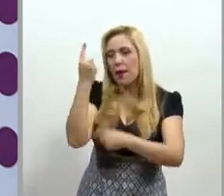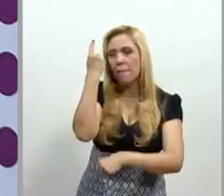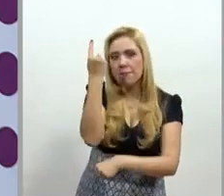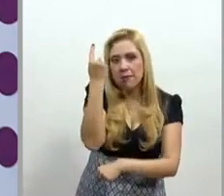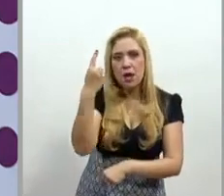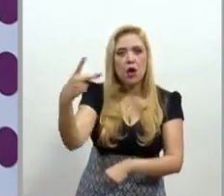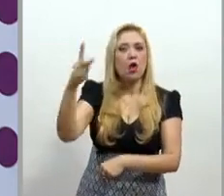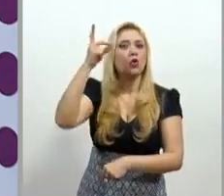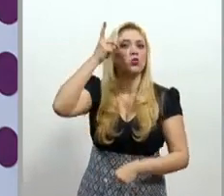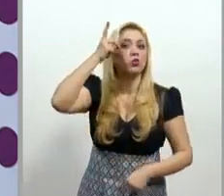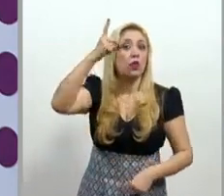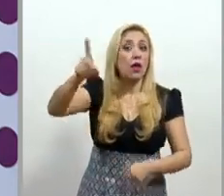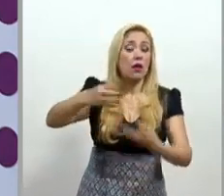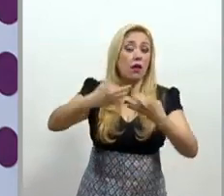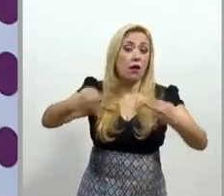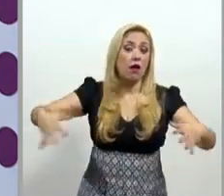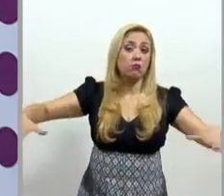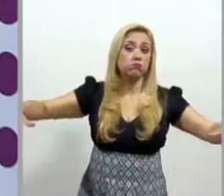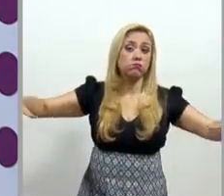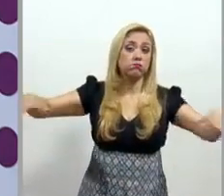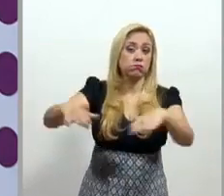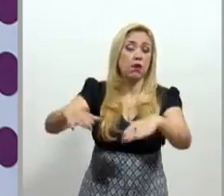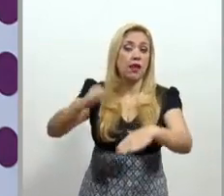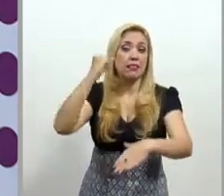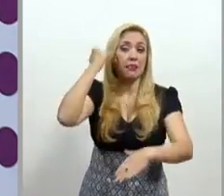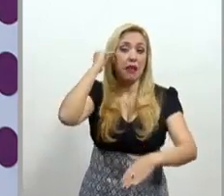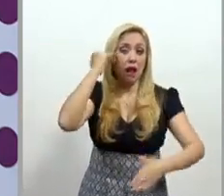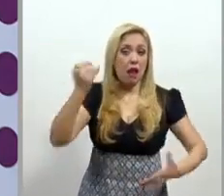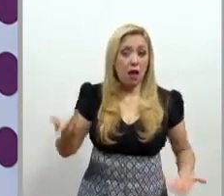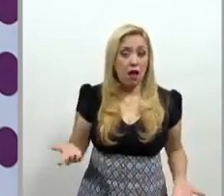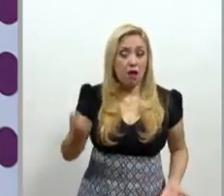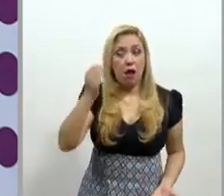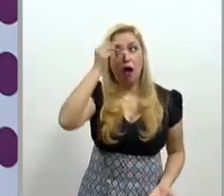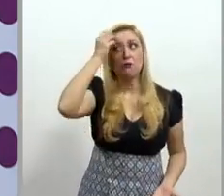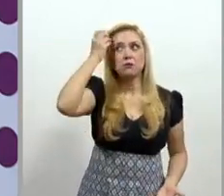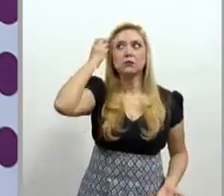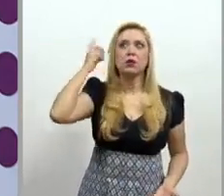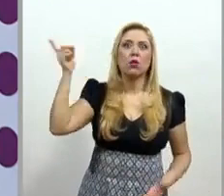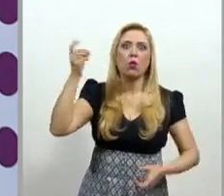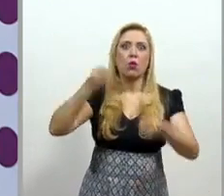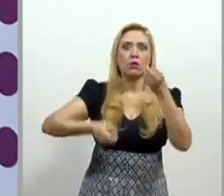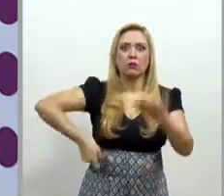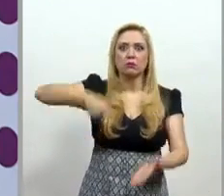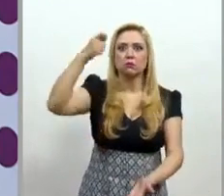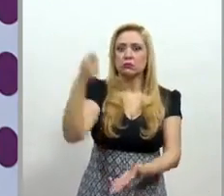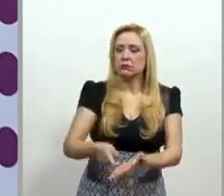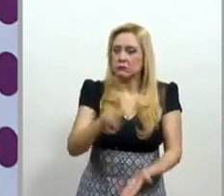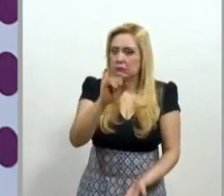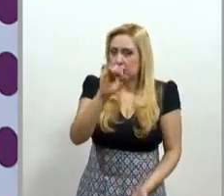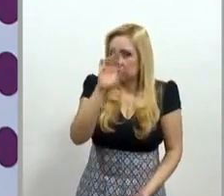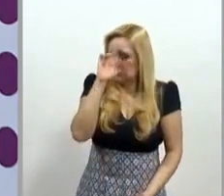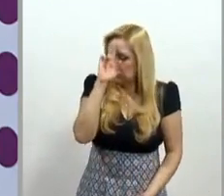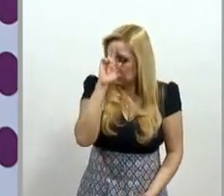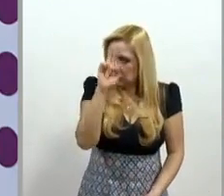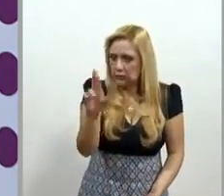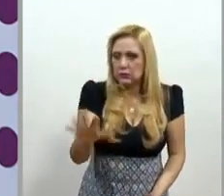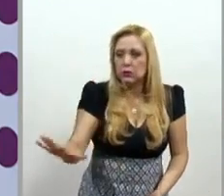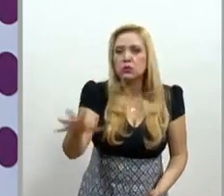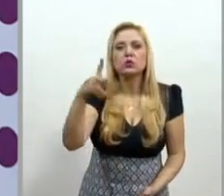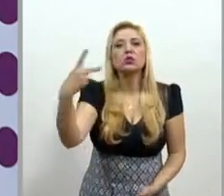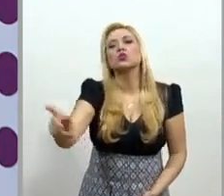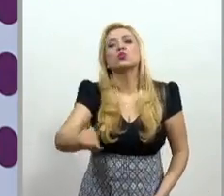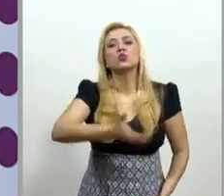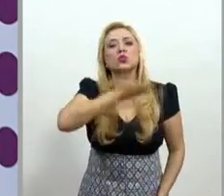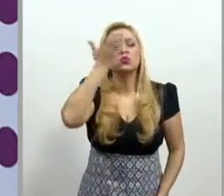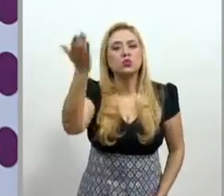propiedad indígena que ha sido sumamente relevante y en donde la Corte ha emitido una serie de pronunciamientos que tienden a reconocer esta cosmovisión o